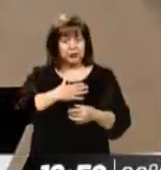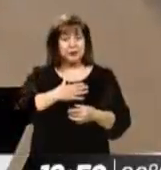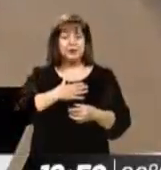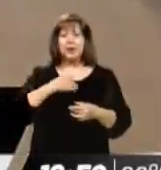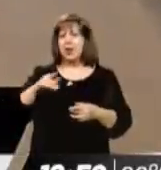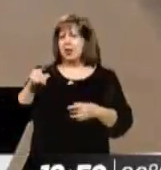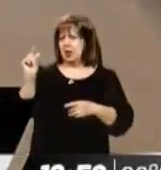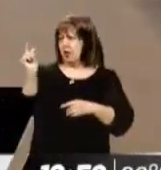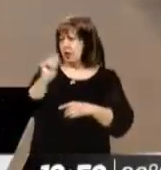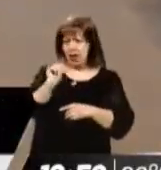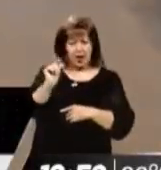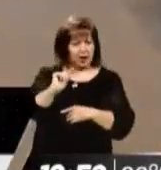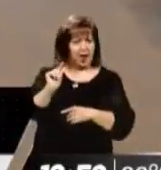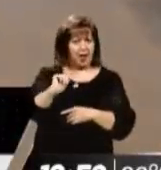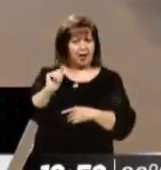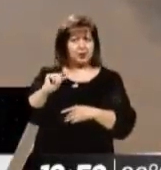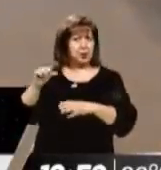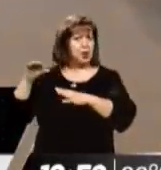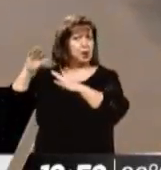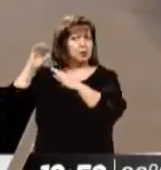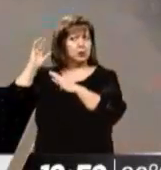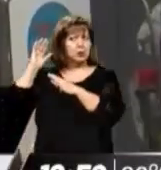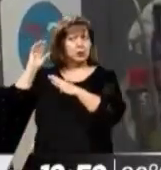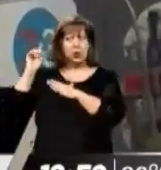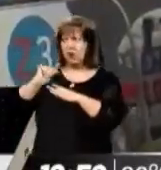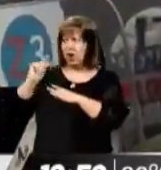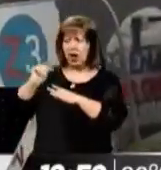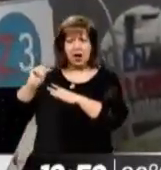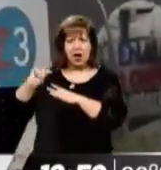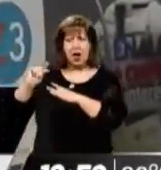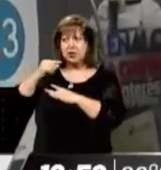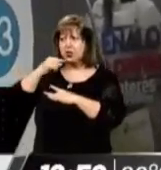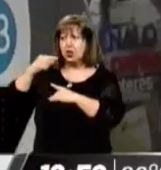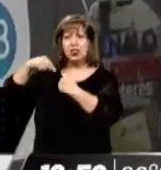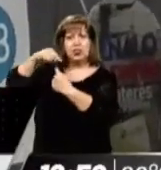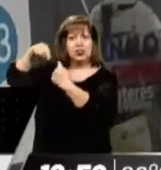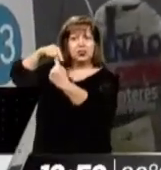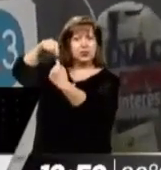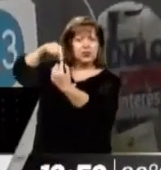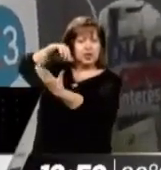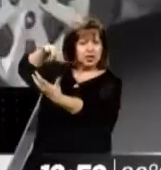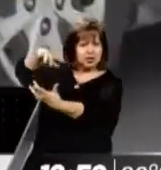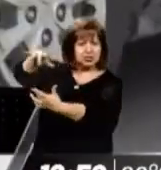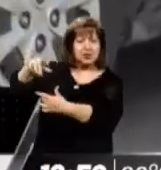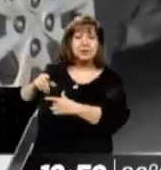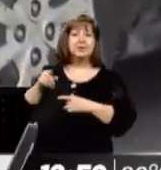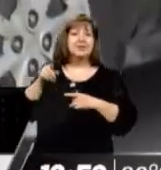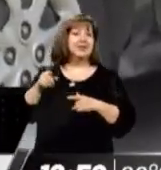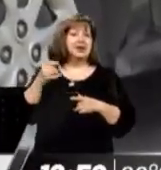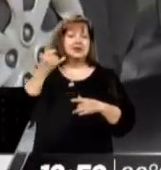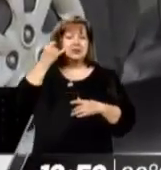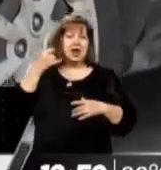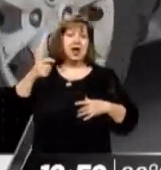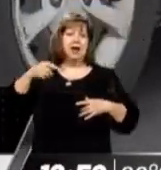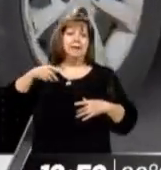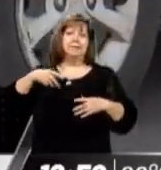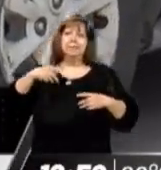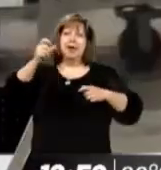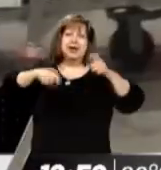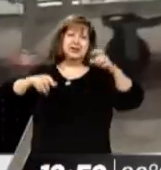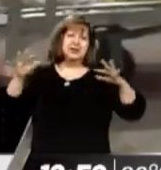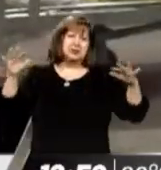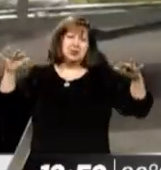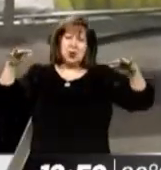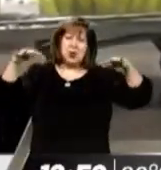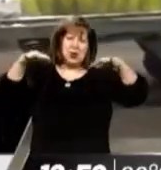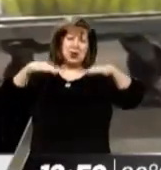está súper barato es lo que se escucha en los supermercados y mayoristas de Mendoza desde hace varias semanas. Es que son miles los chilenos que cruzan